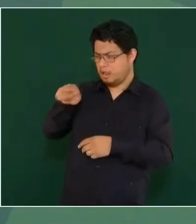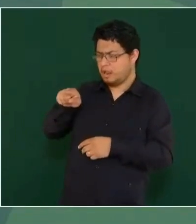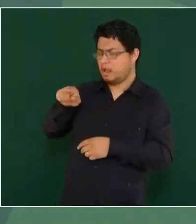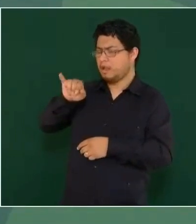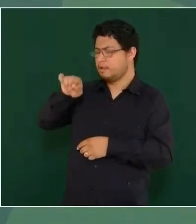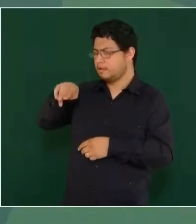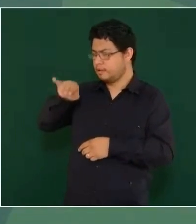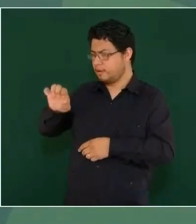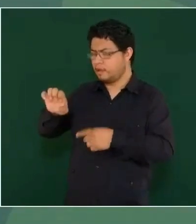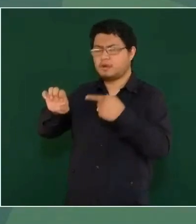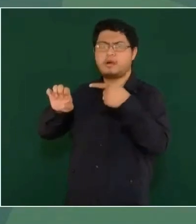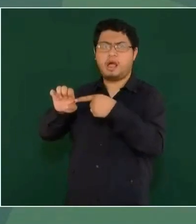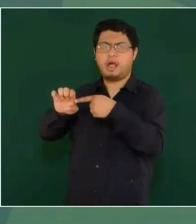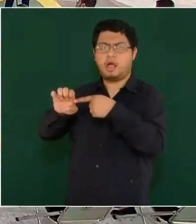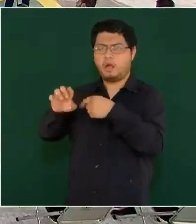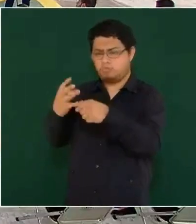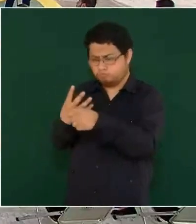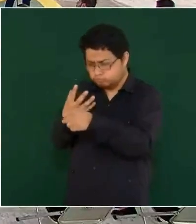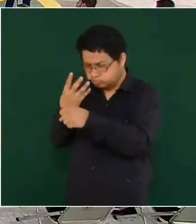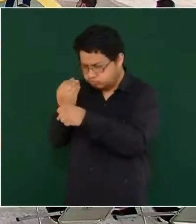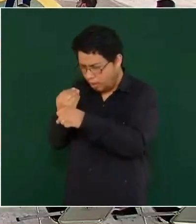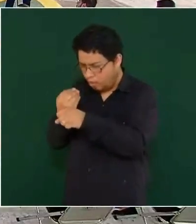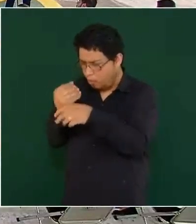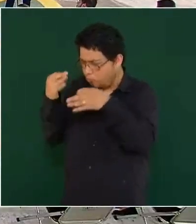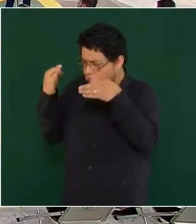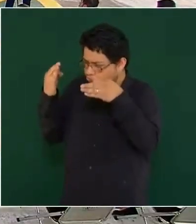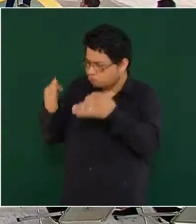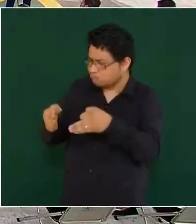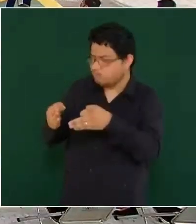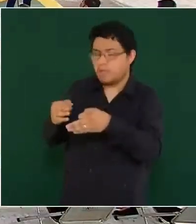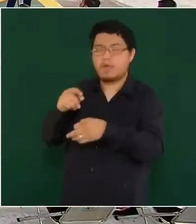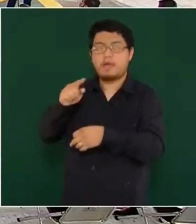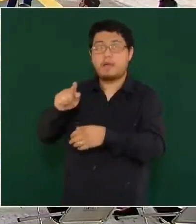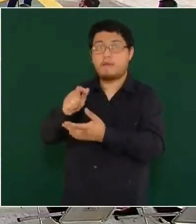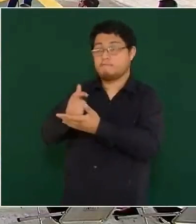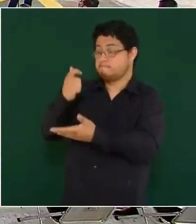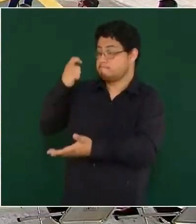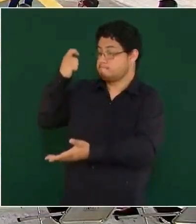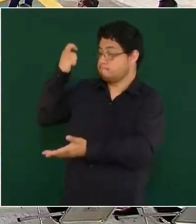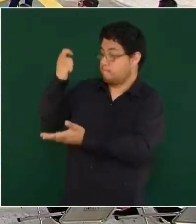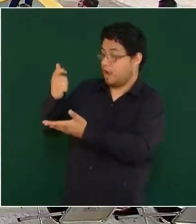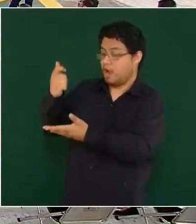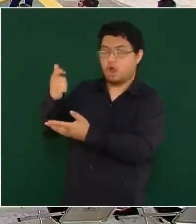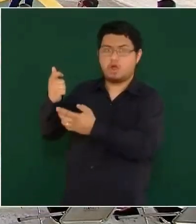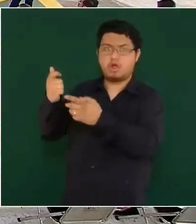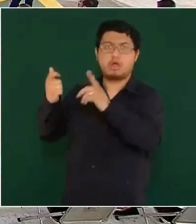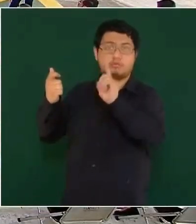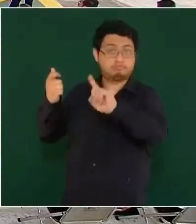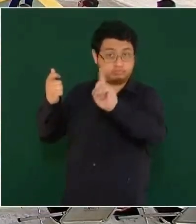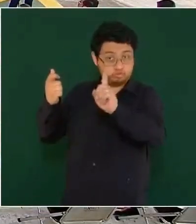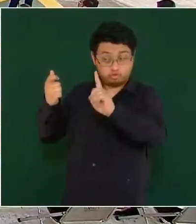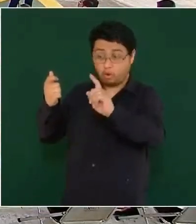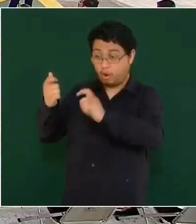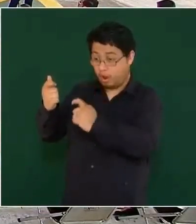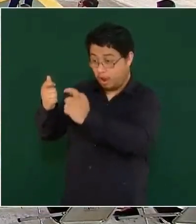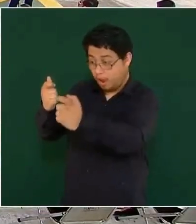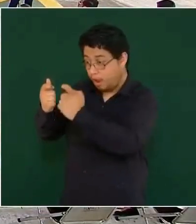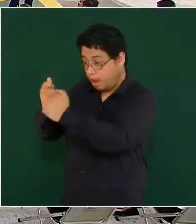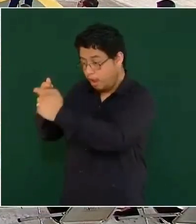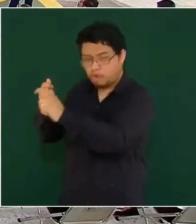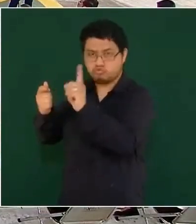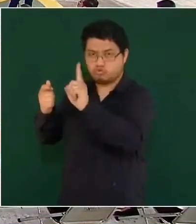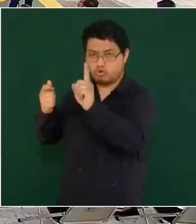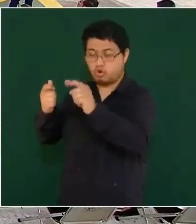ajuste del presupuesto en el INE no el dinero de los partidos